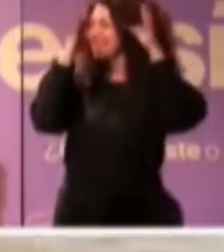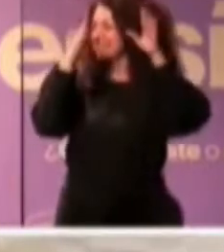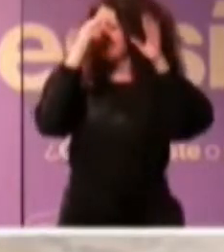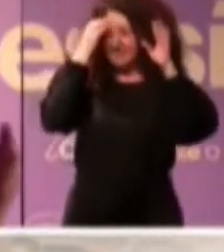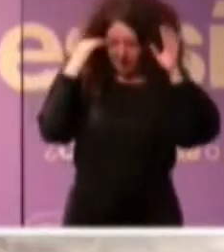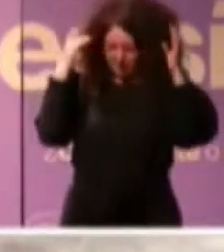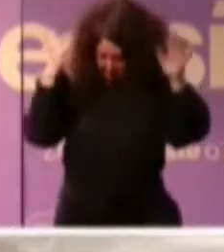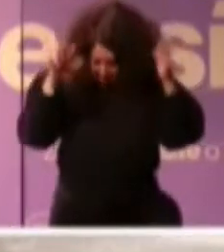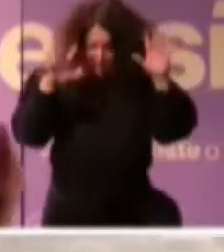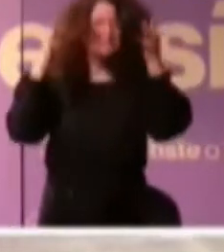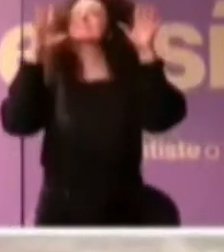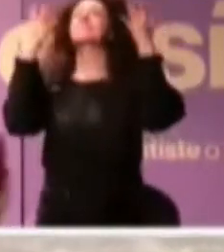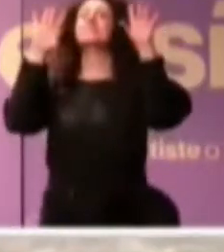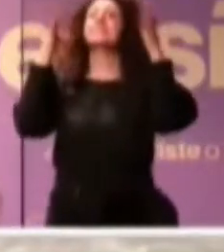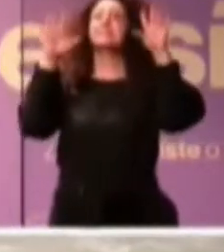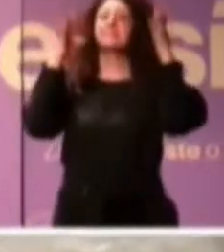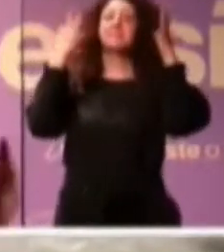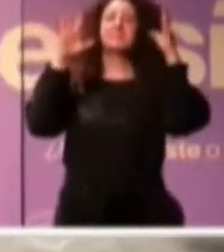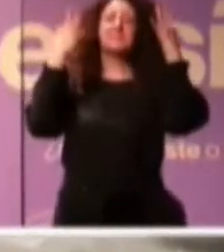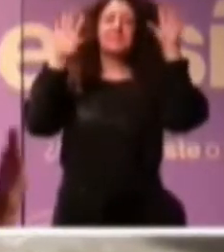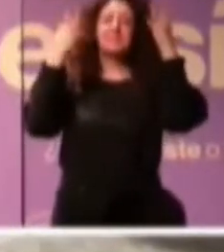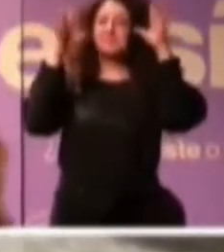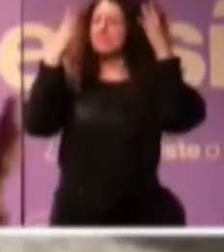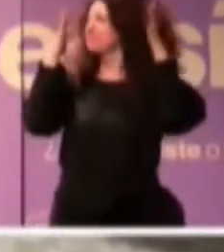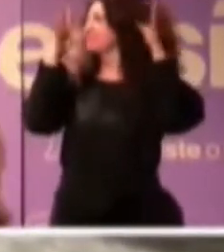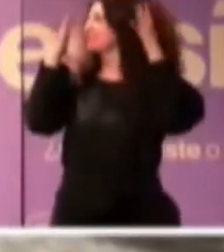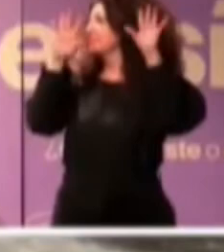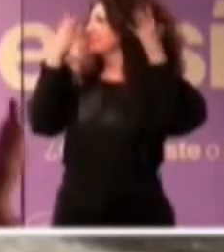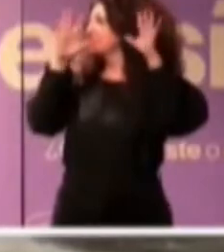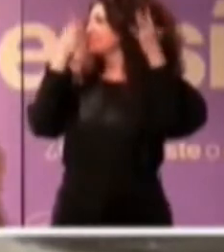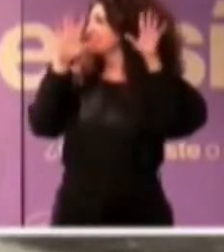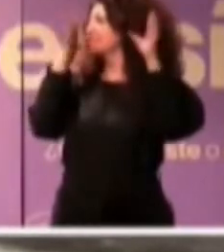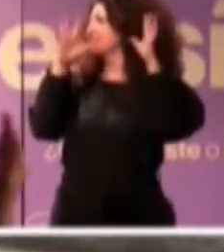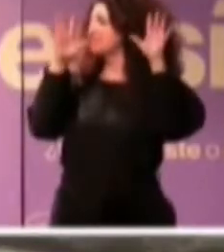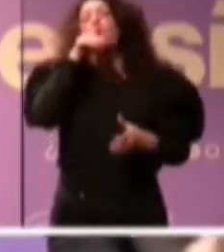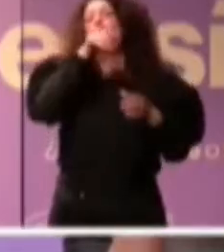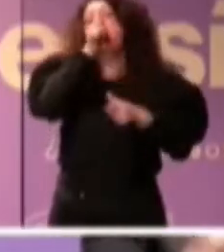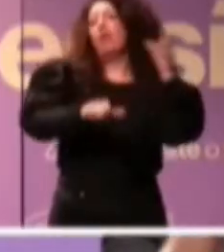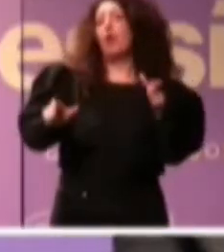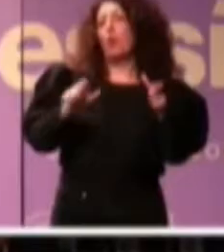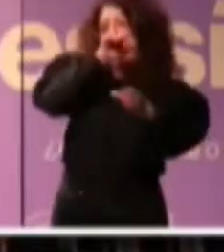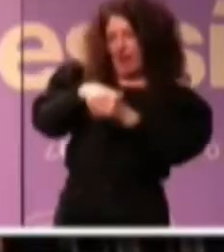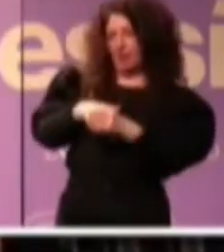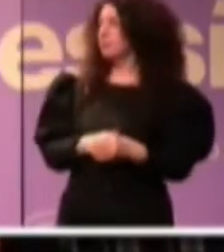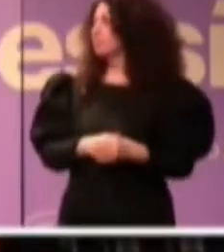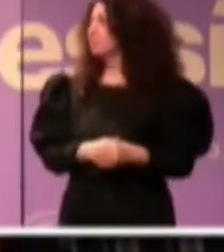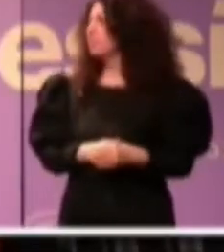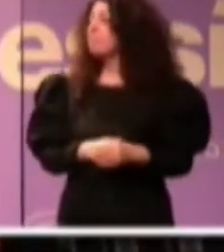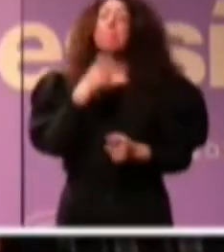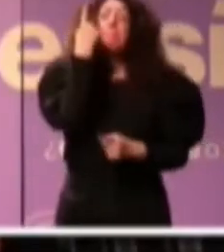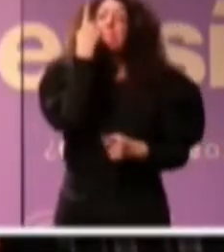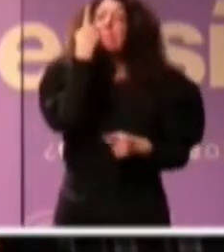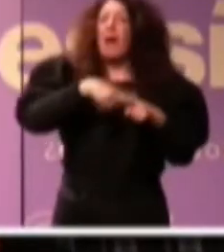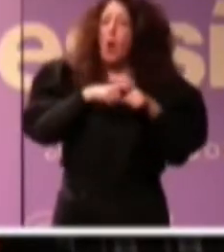sexual. Esta era la línea roja establecida desde Podemos en las negociaciones abiertas con su socio de gobierno para reformar la norma promovida por